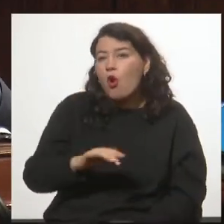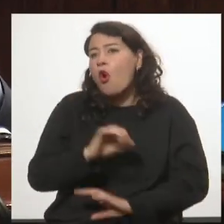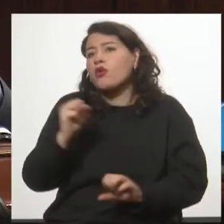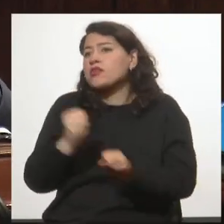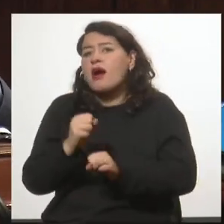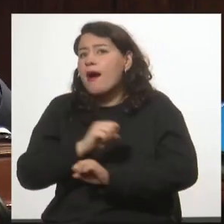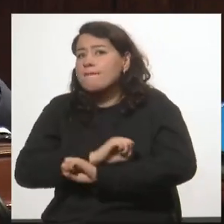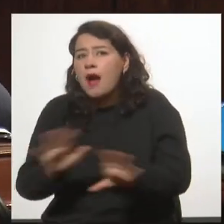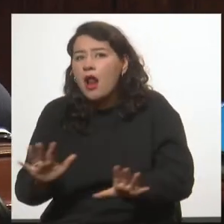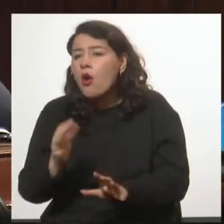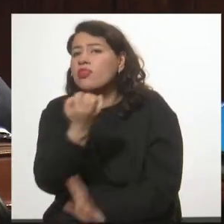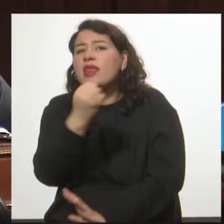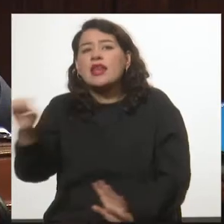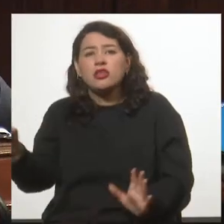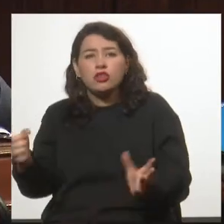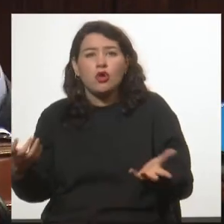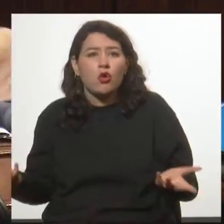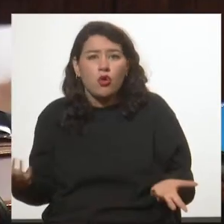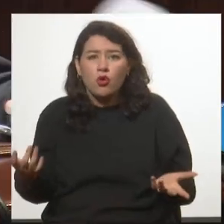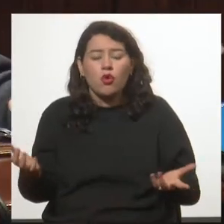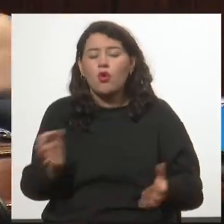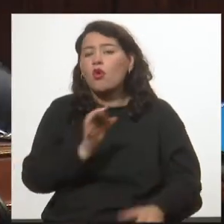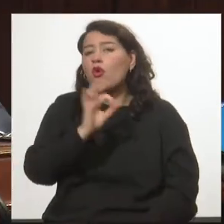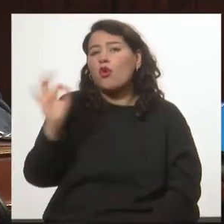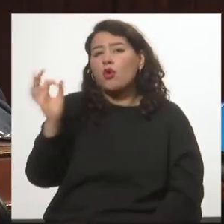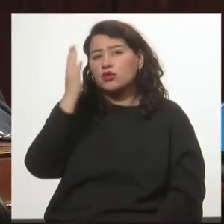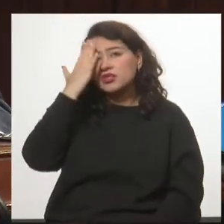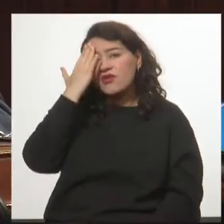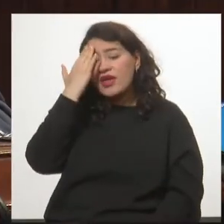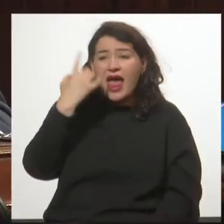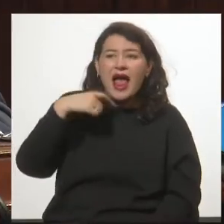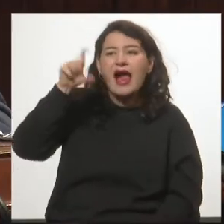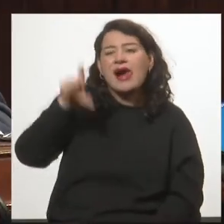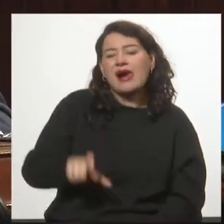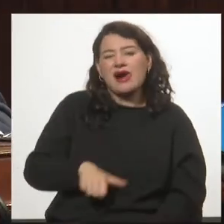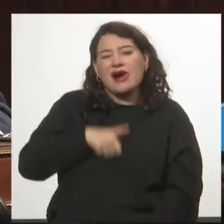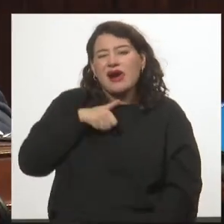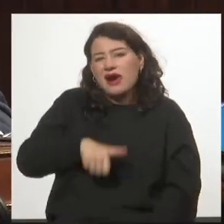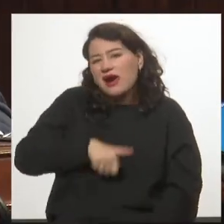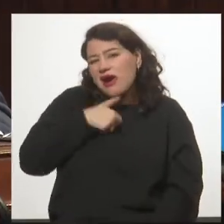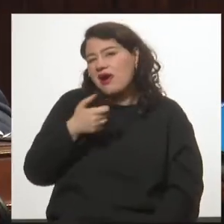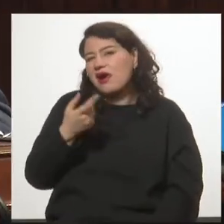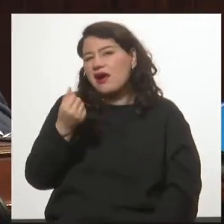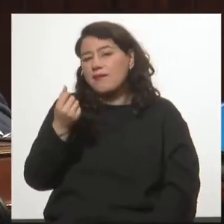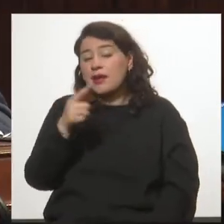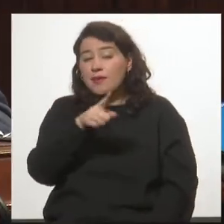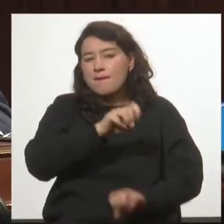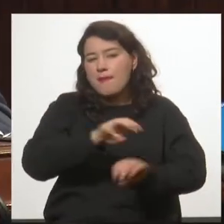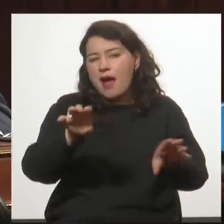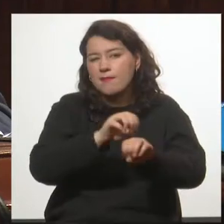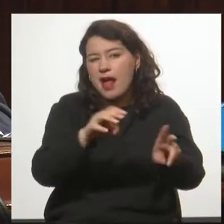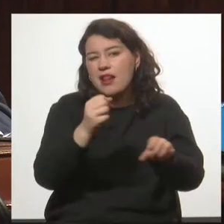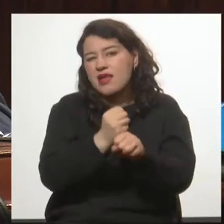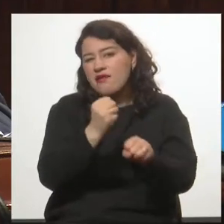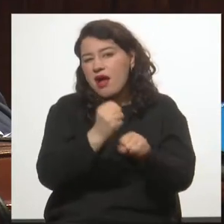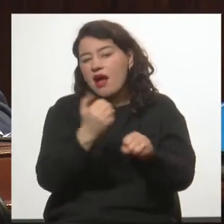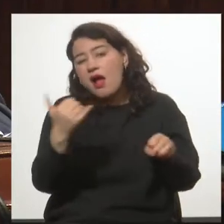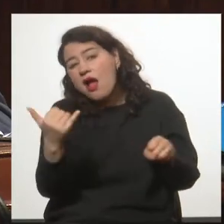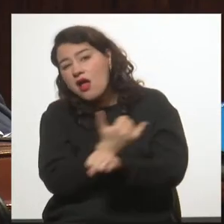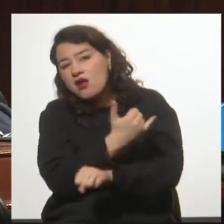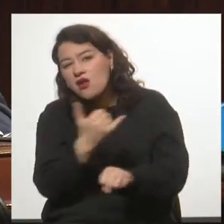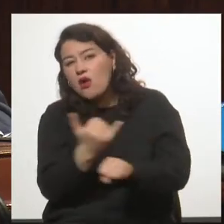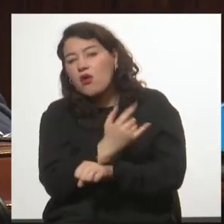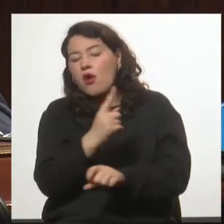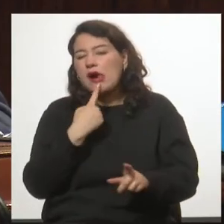o delito saber si alguien se benefició indebidamente por la negligencia y la omisión o la